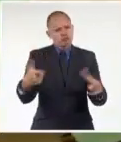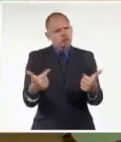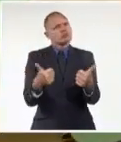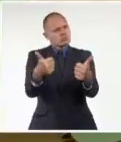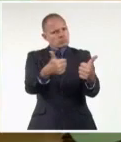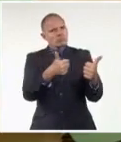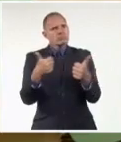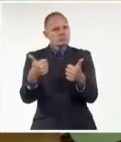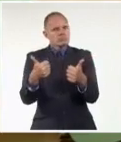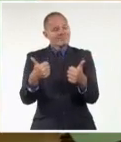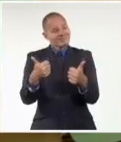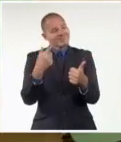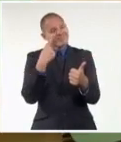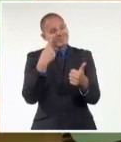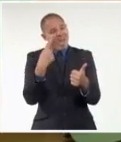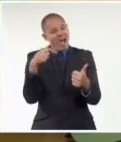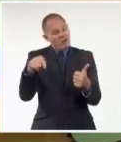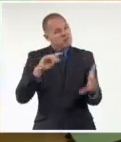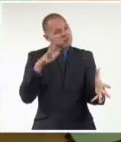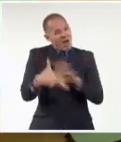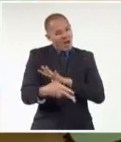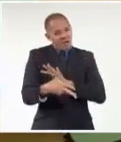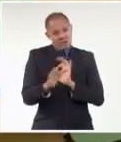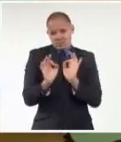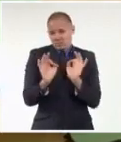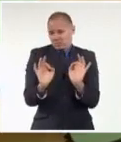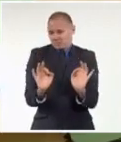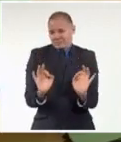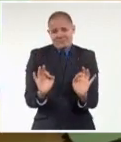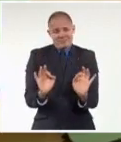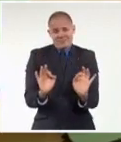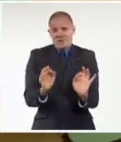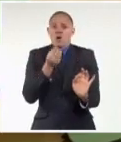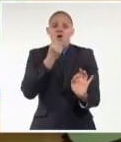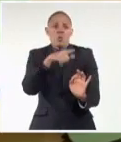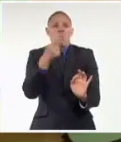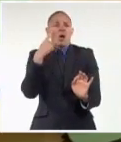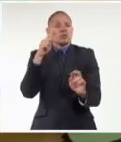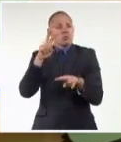complejos no hay otro método de trabajo que no sea el gobierno en la calle.